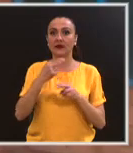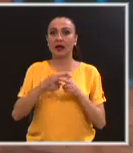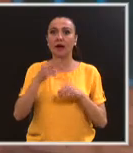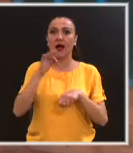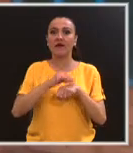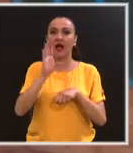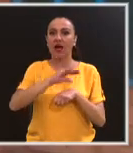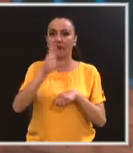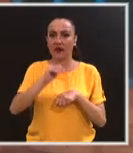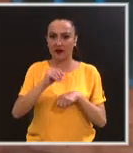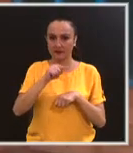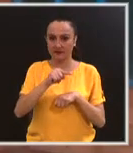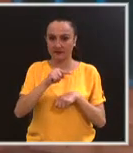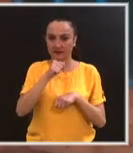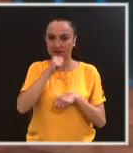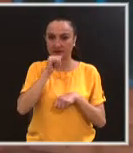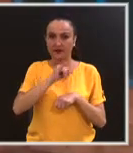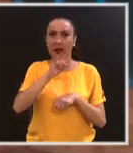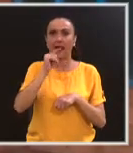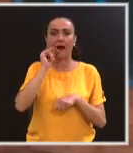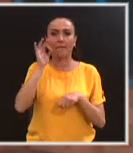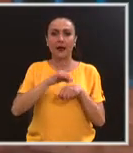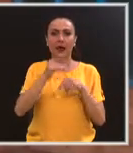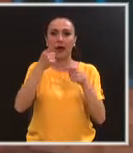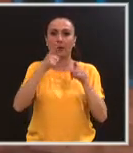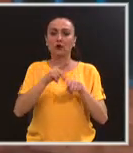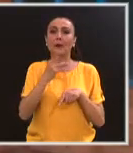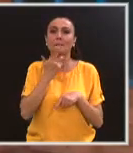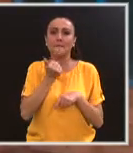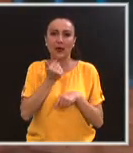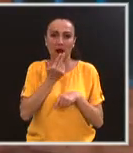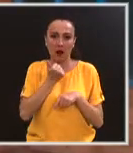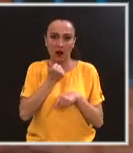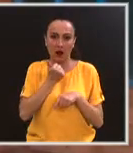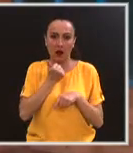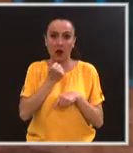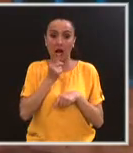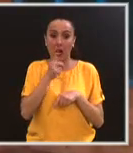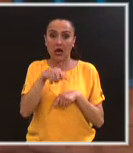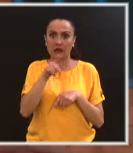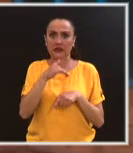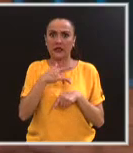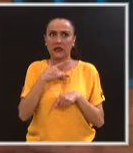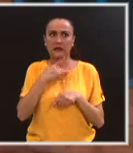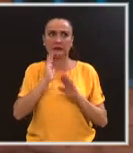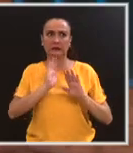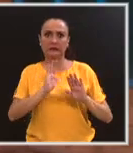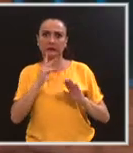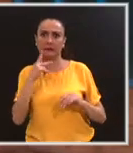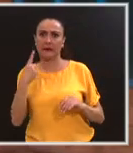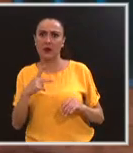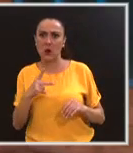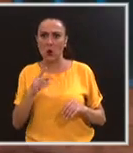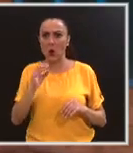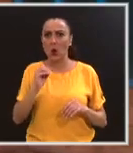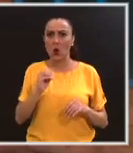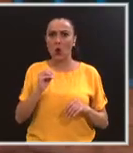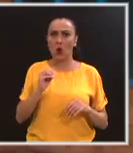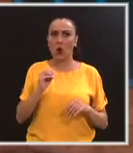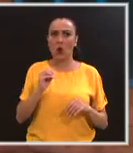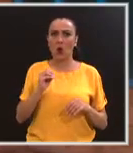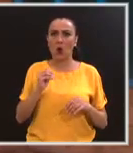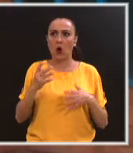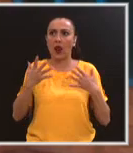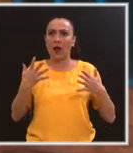africanizada que son las abejas que producen miel eh ellas al sentirse amenaza o o ser agitado el